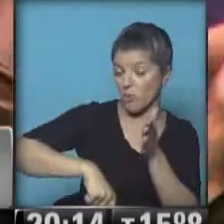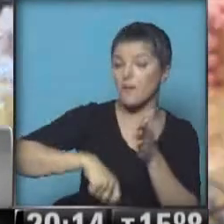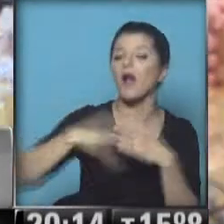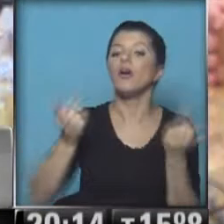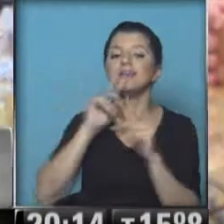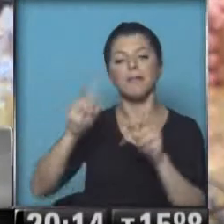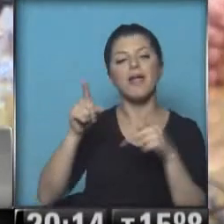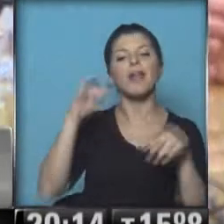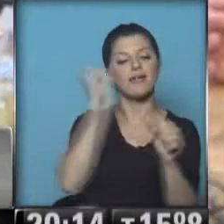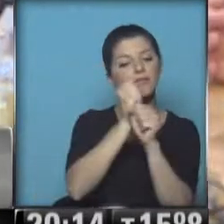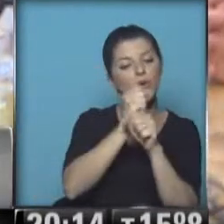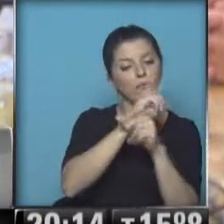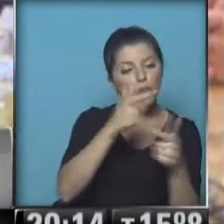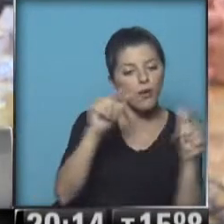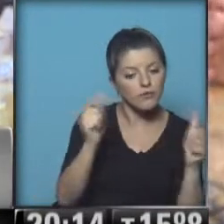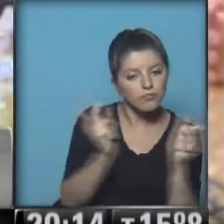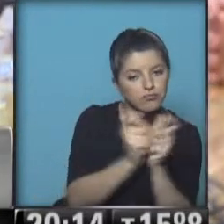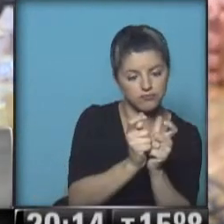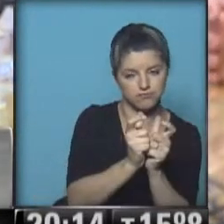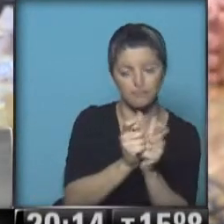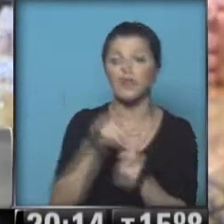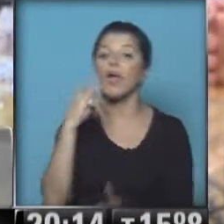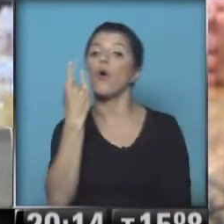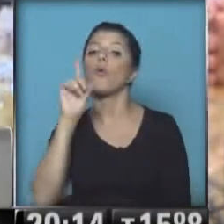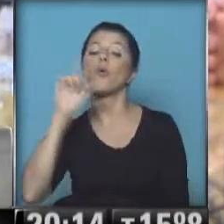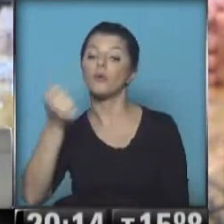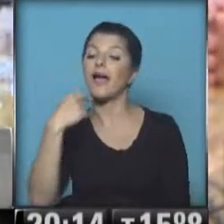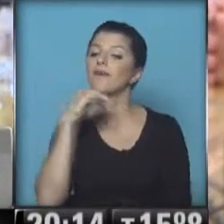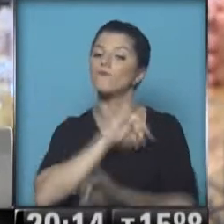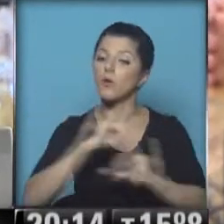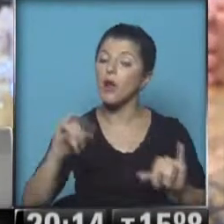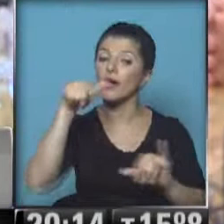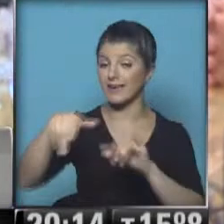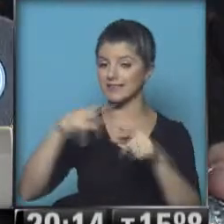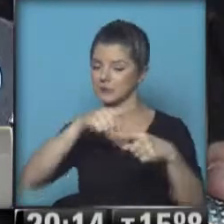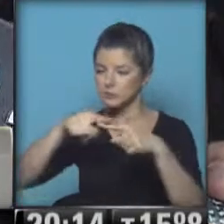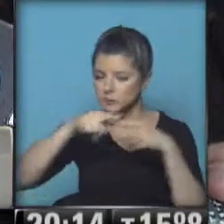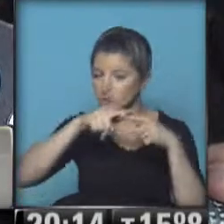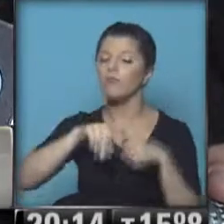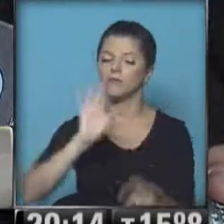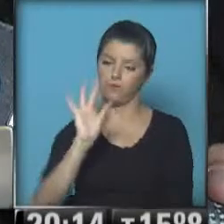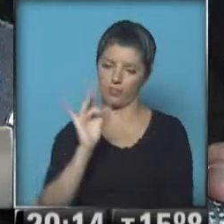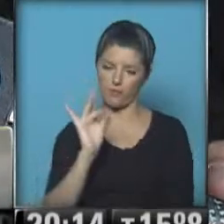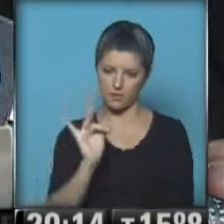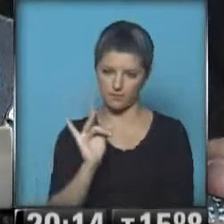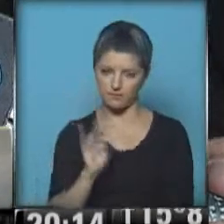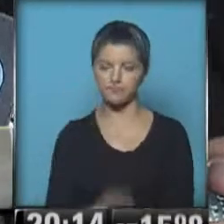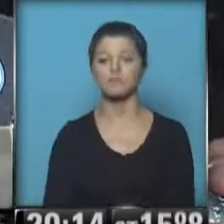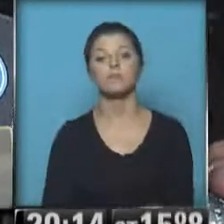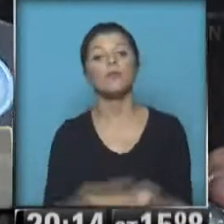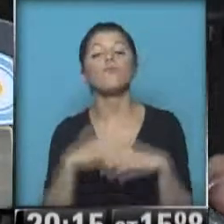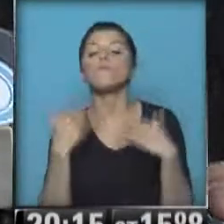desocupación. Desde la UIA aseguraron que la negociación salarial fue difícil. Probablemente era